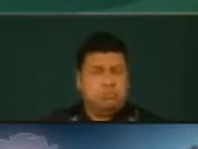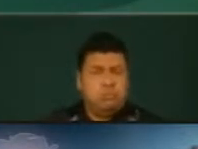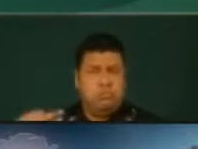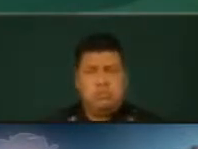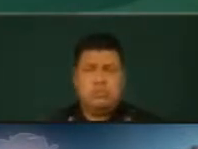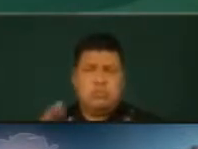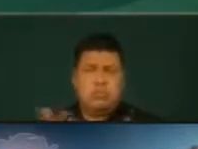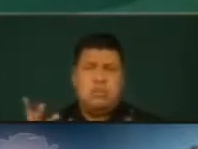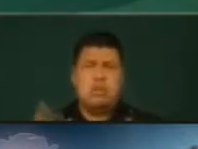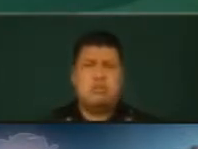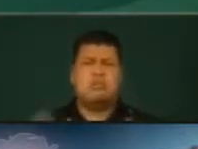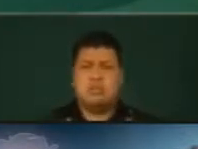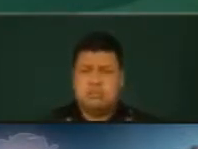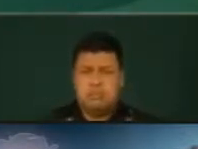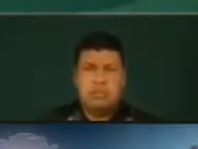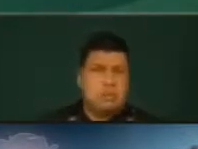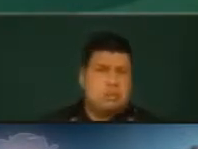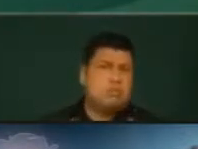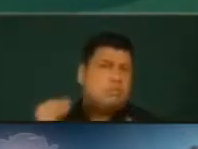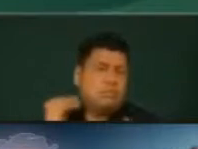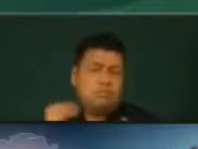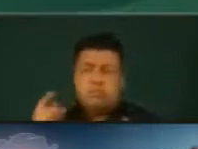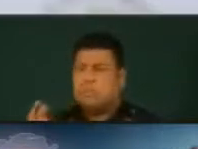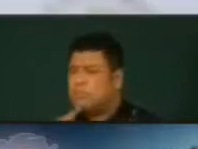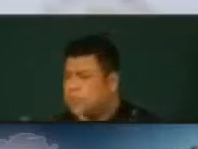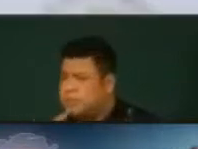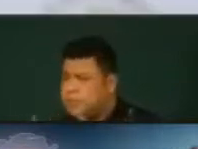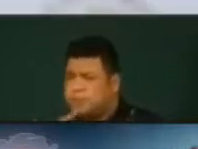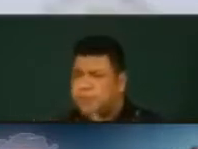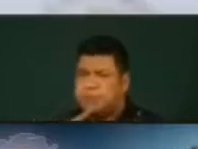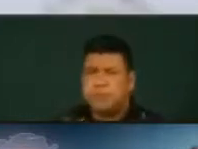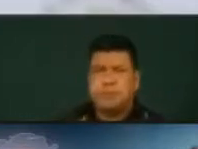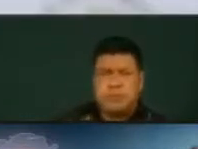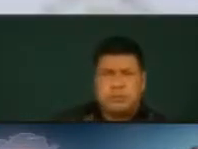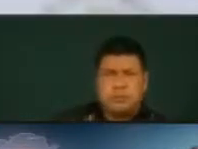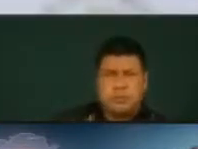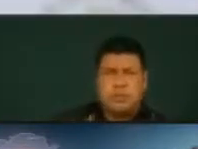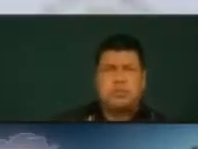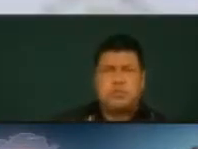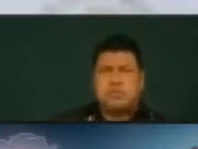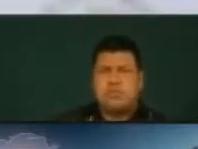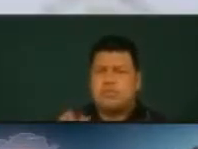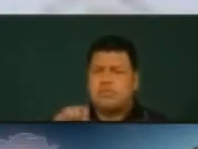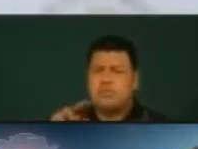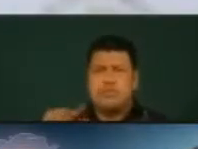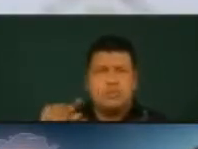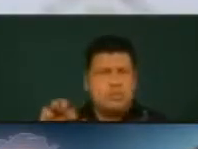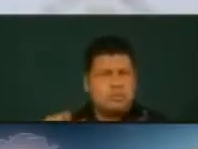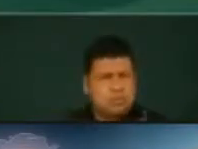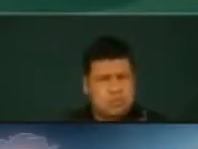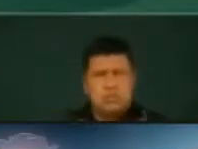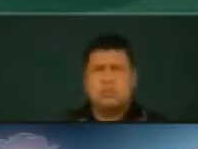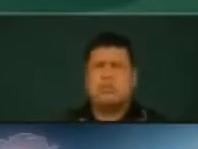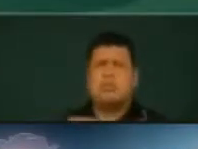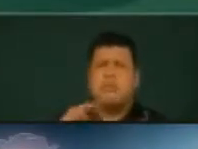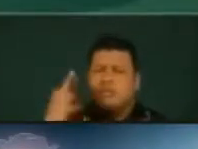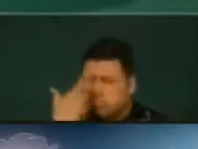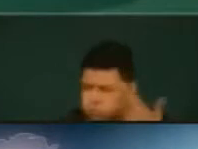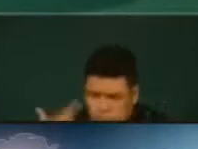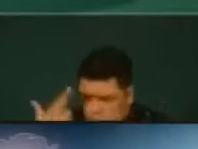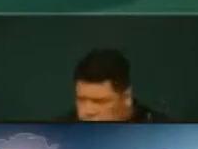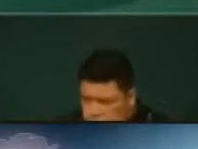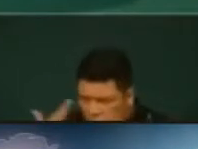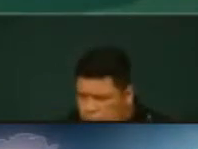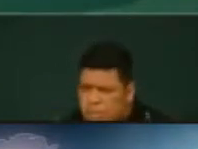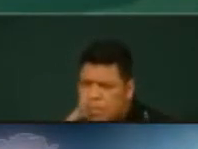de corporación de alimentos y bebidas. Precisamente para mantener el equilibrio